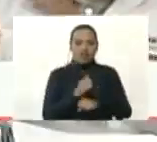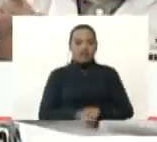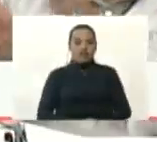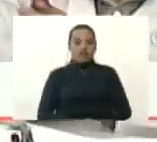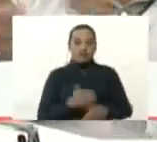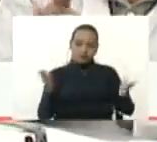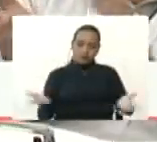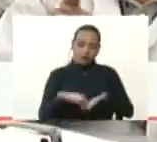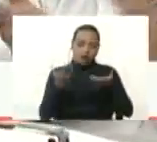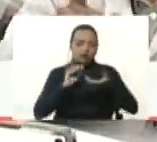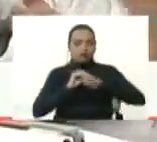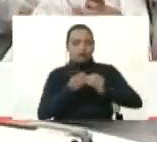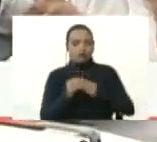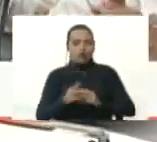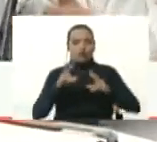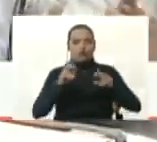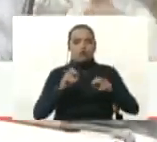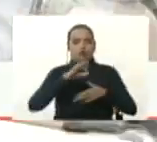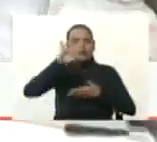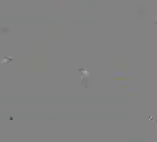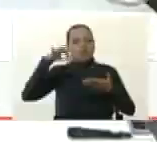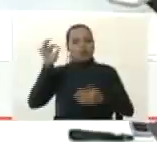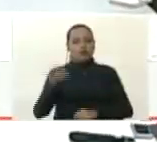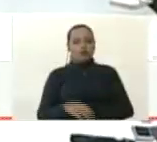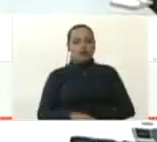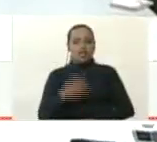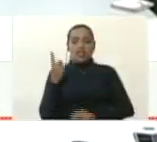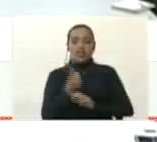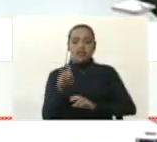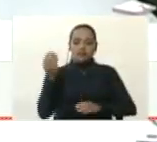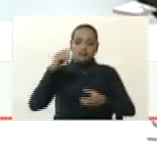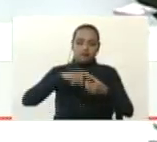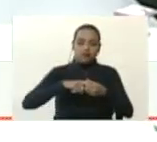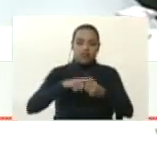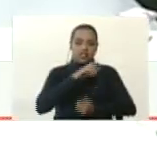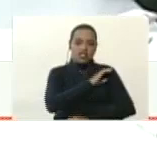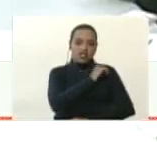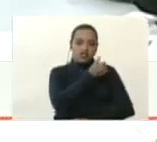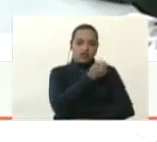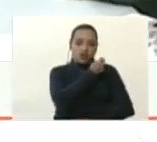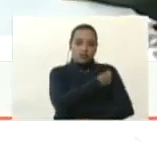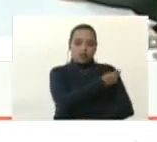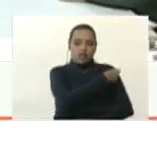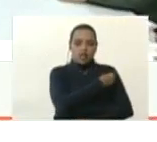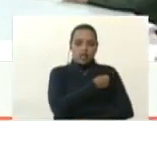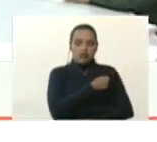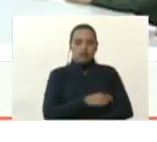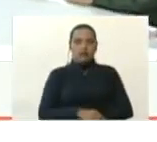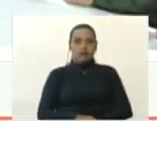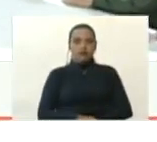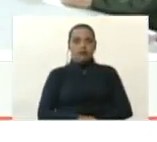Vamos a arreglar, vamos, un nuevo espíritu. Y ahí deben incorporarse los directores de hospitales.